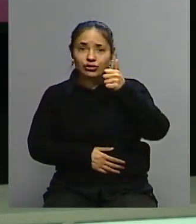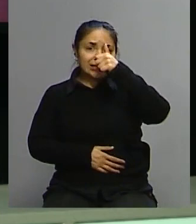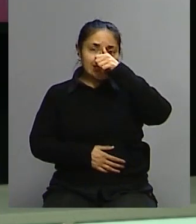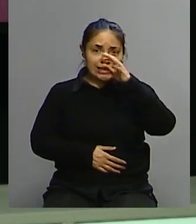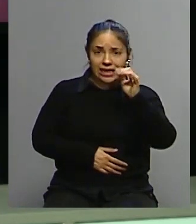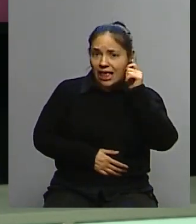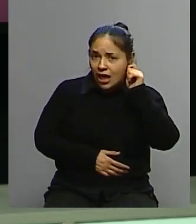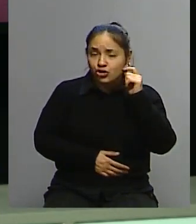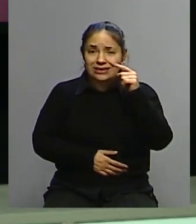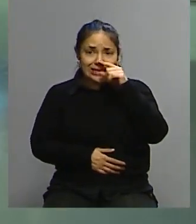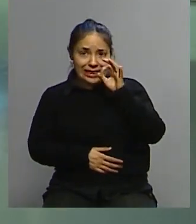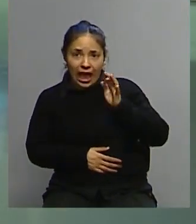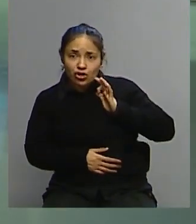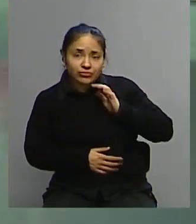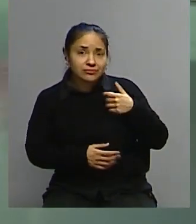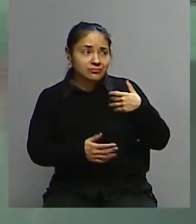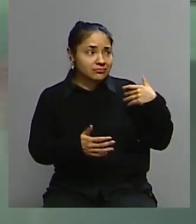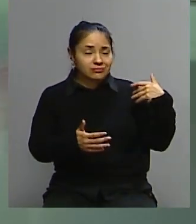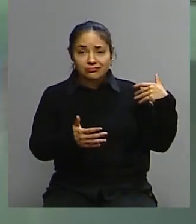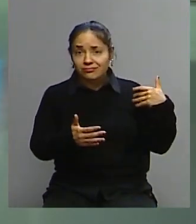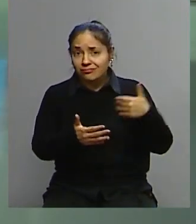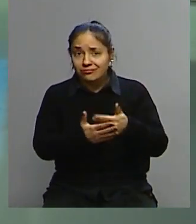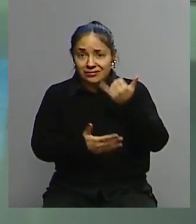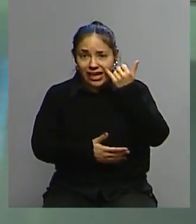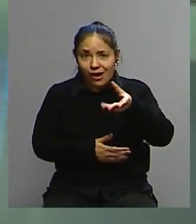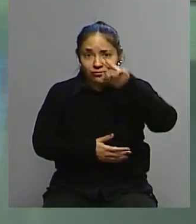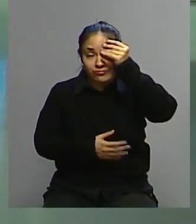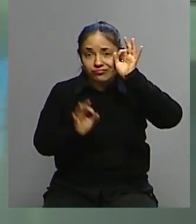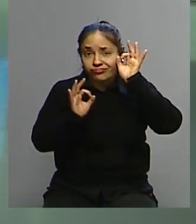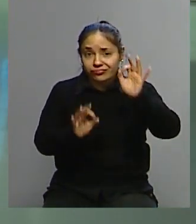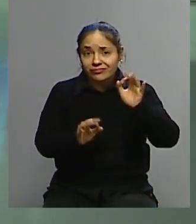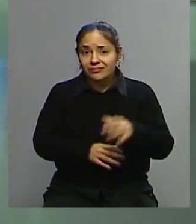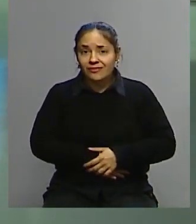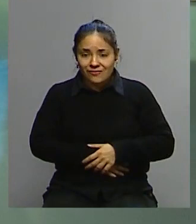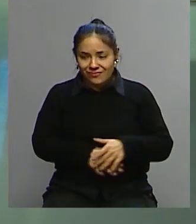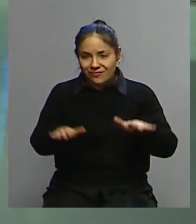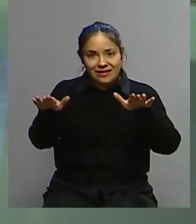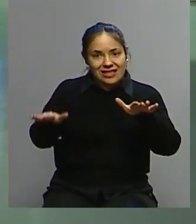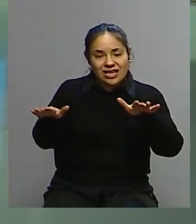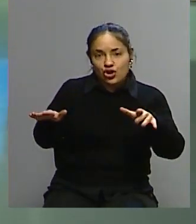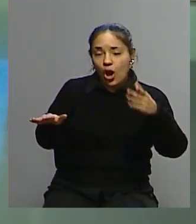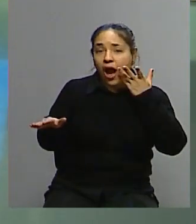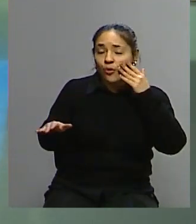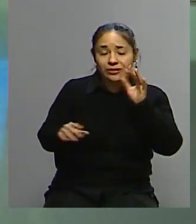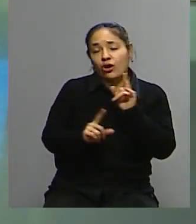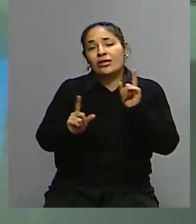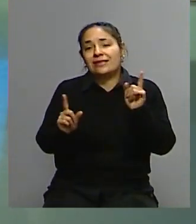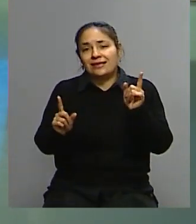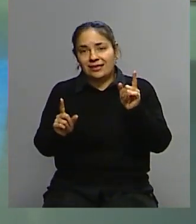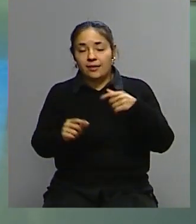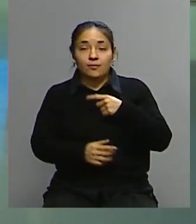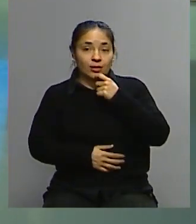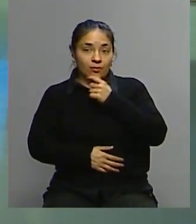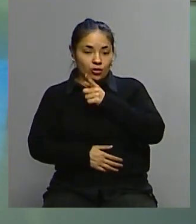Digamos, de ninguna manera es así. Me parece una manera también de tratar de las personas que quizás somos más